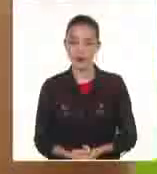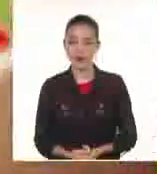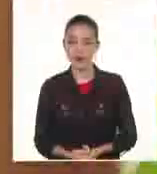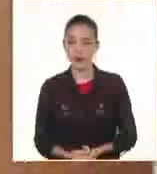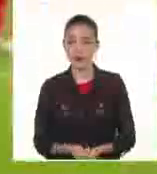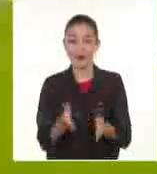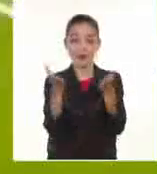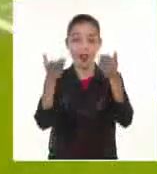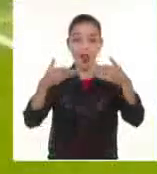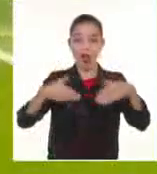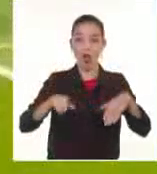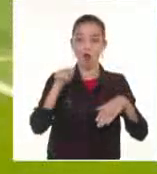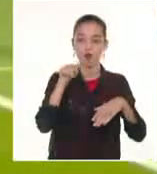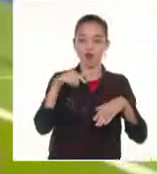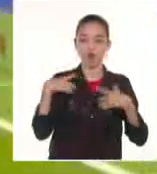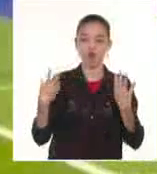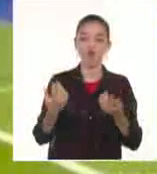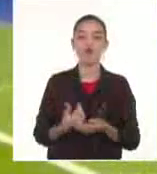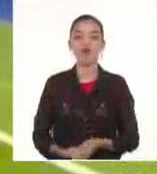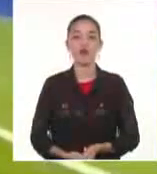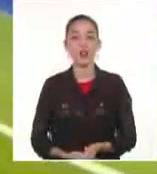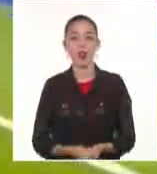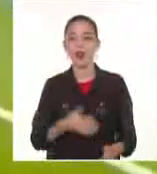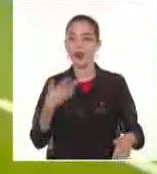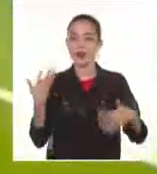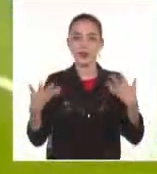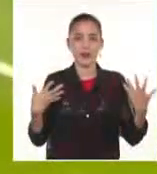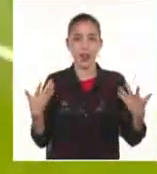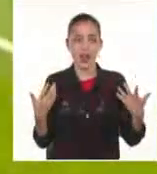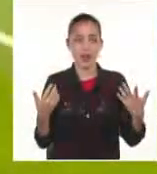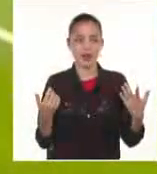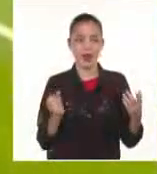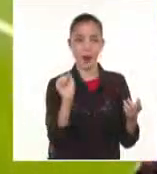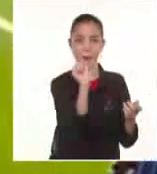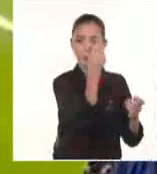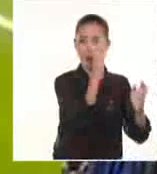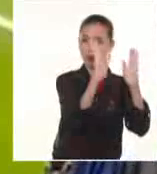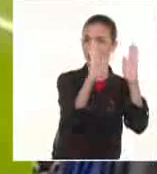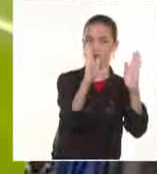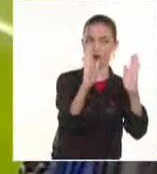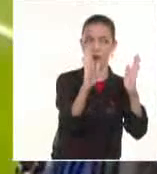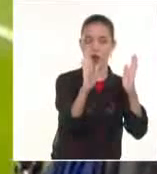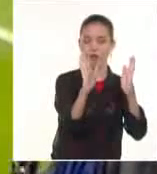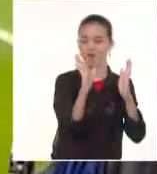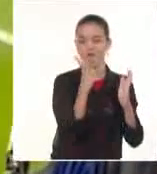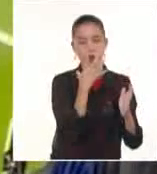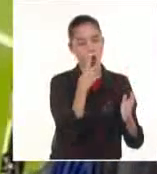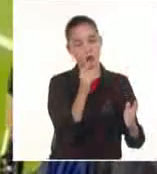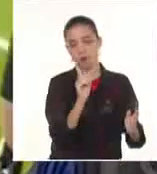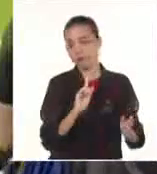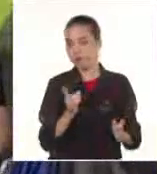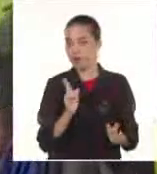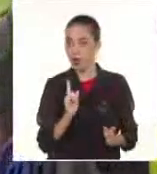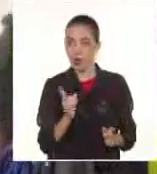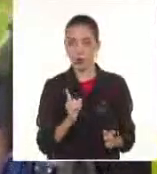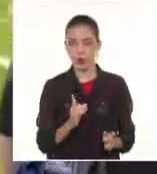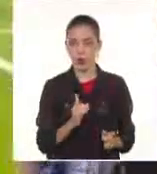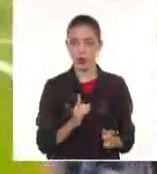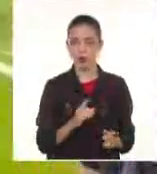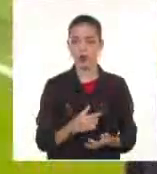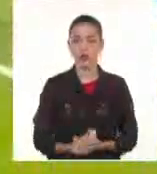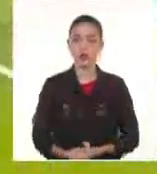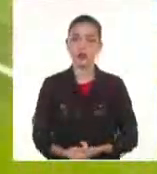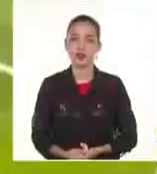Ancelotti no disfrutó de una buena primera mitad, con varias ocasiones claras para los subcampeones de la Bundesliga y de la Supercopa de